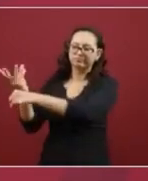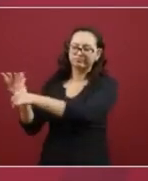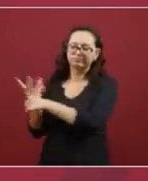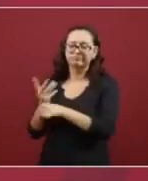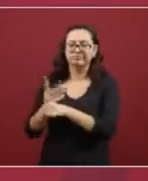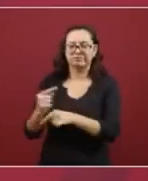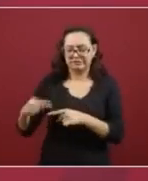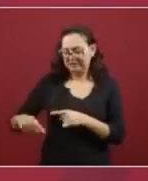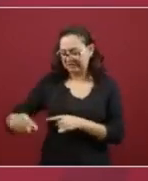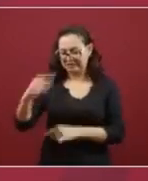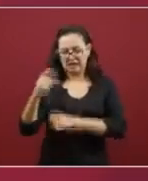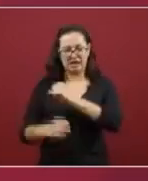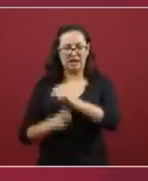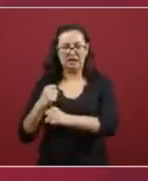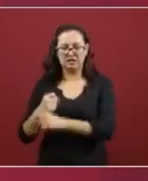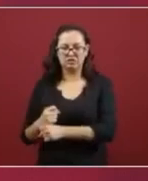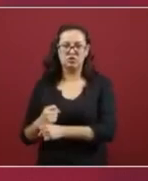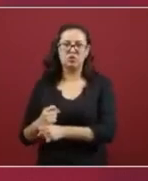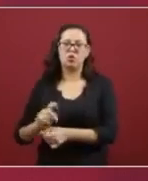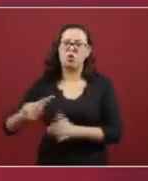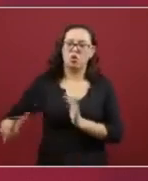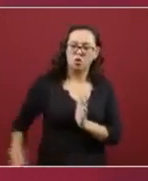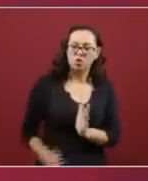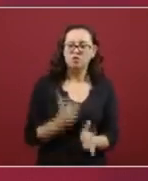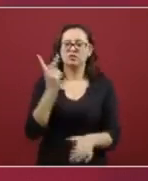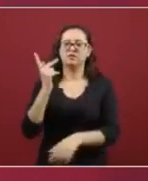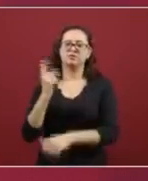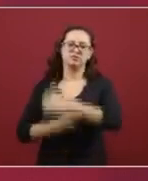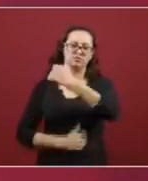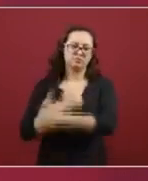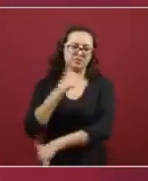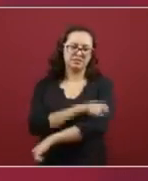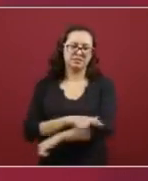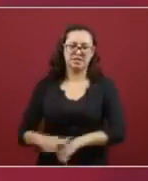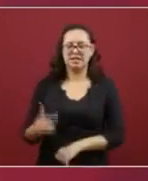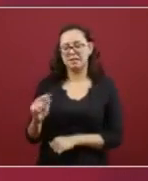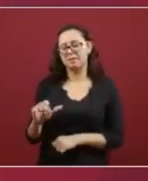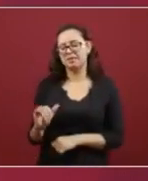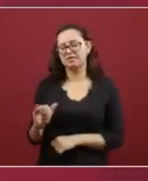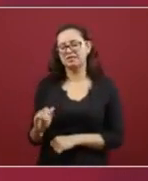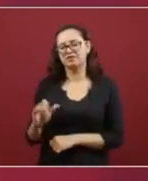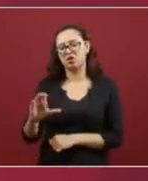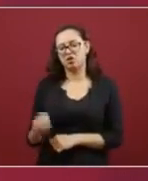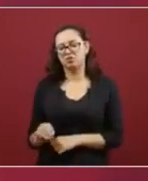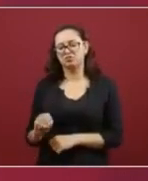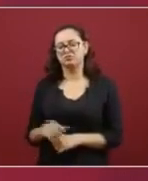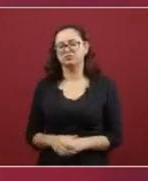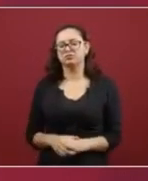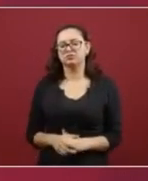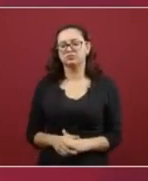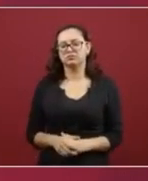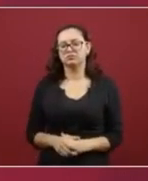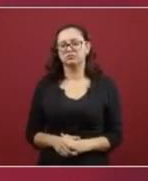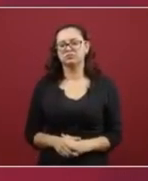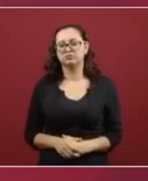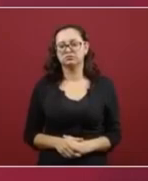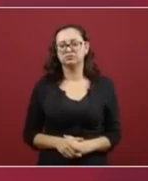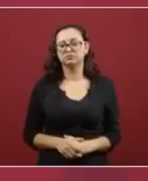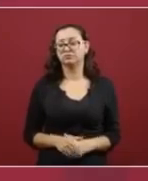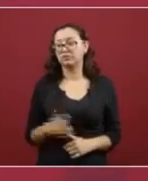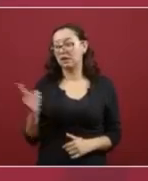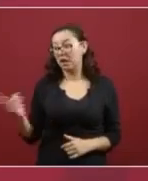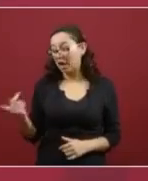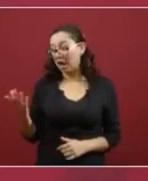este año a la Liga del Pacífico. Entonces, le pedimos a Alfredo Harp